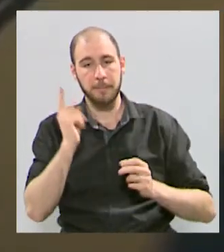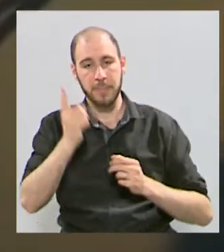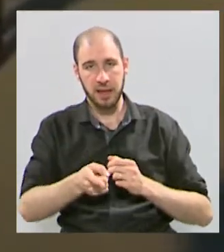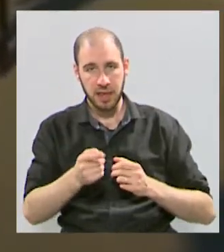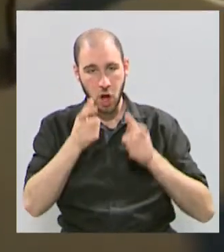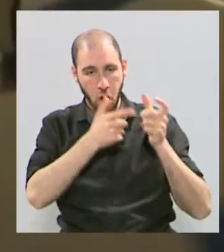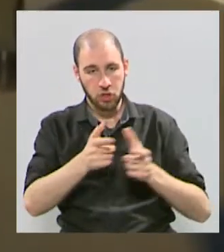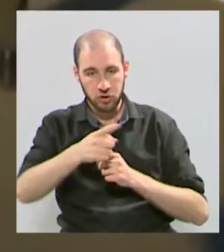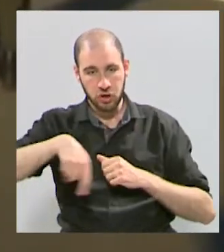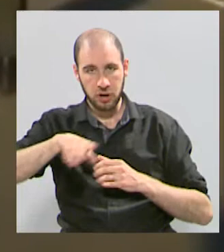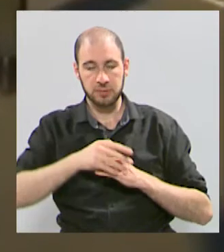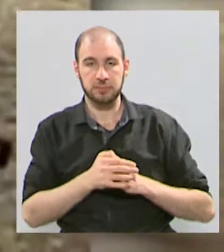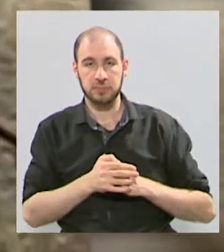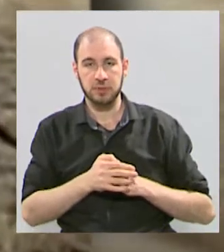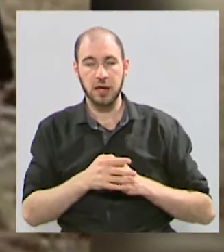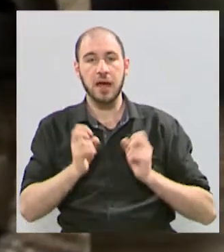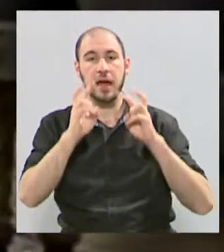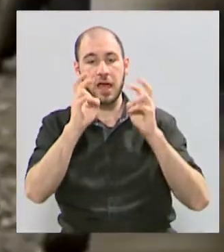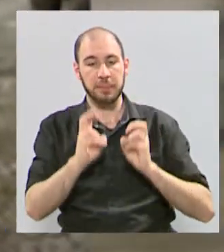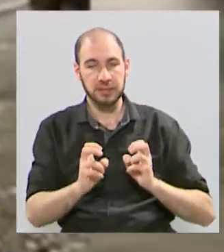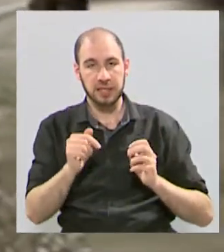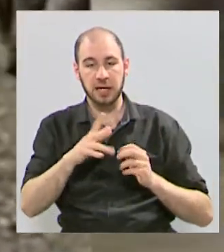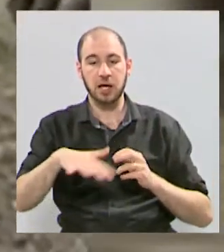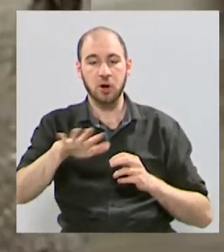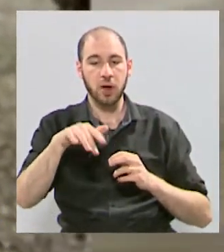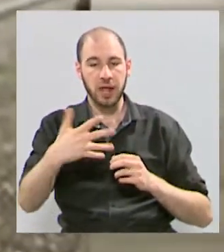las pericias que se investigara un terreno en el